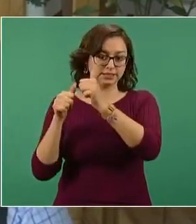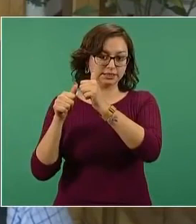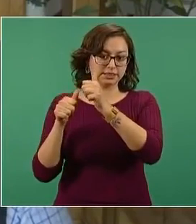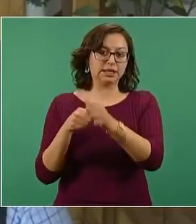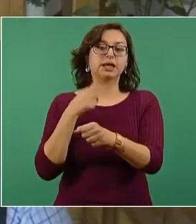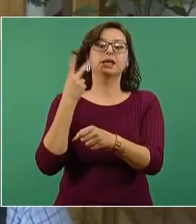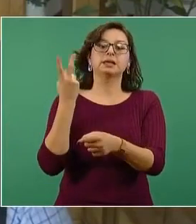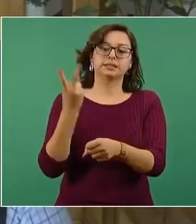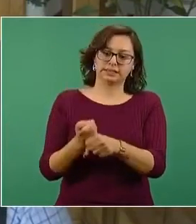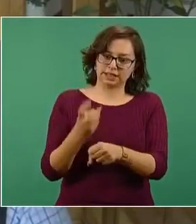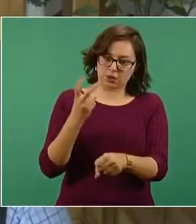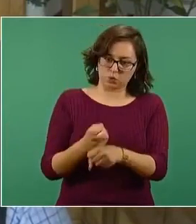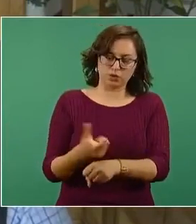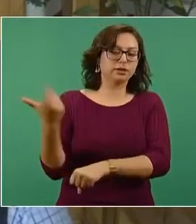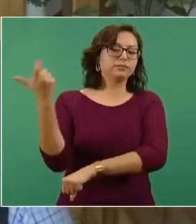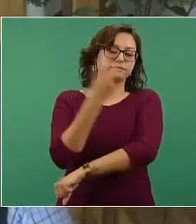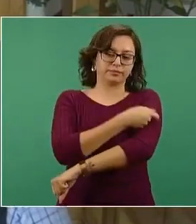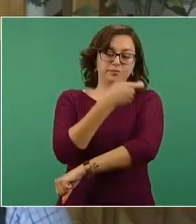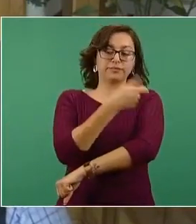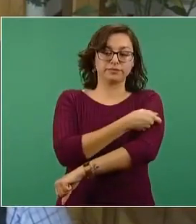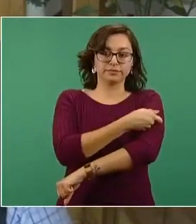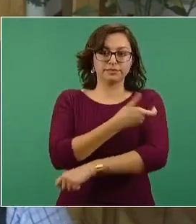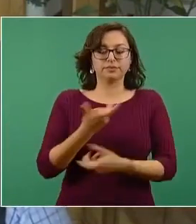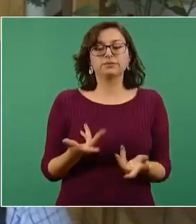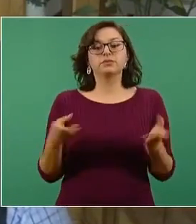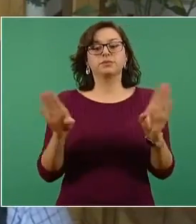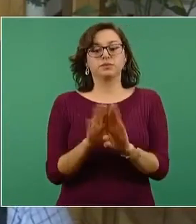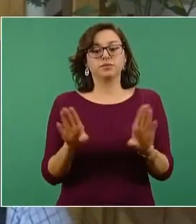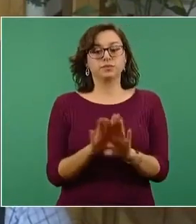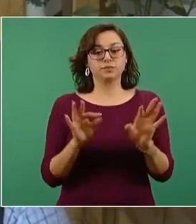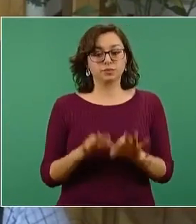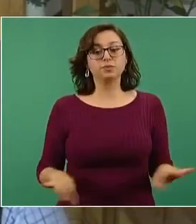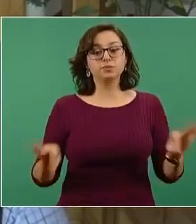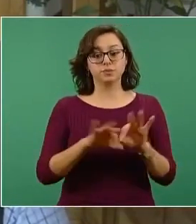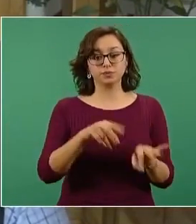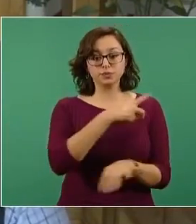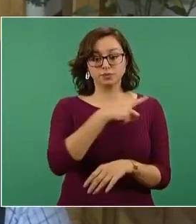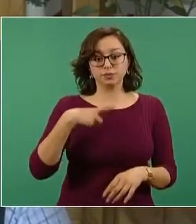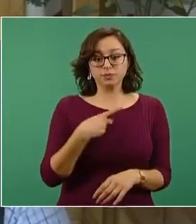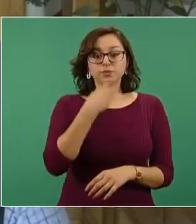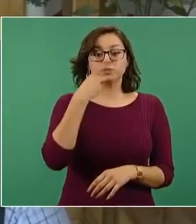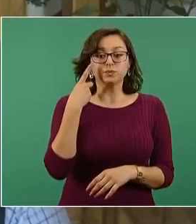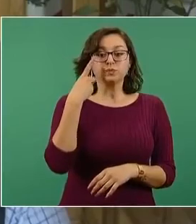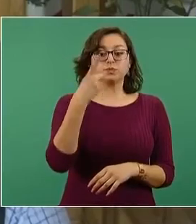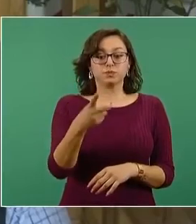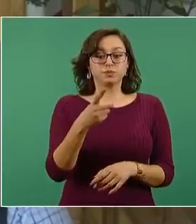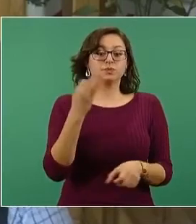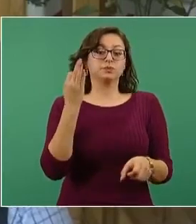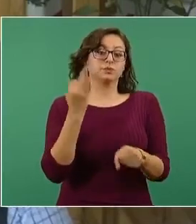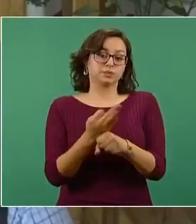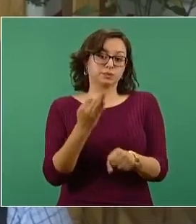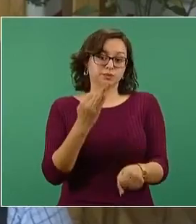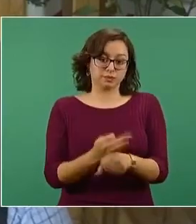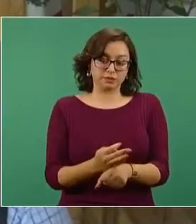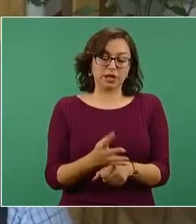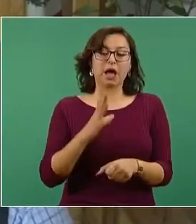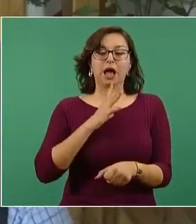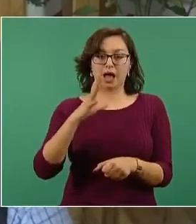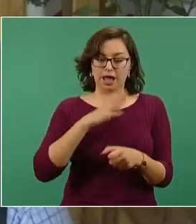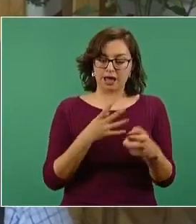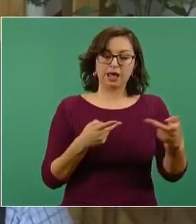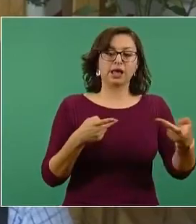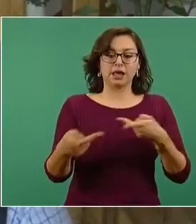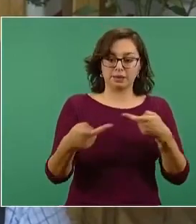estarse logrando los esquemas completos. Aquí es importante comentar que, si bien es cierto, existe una planeación